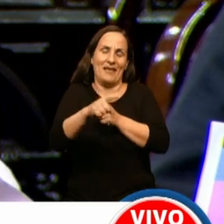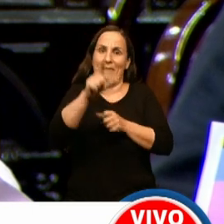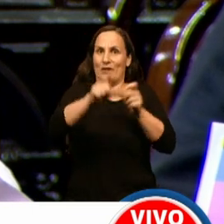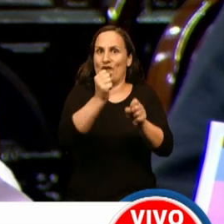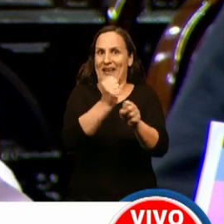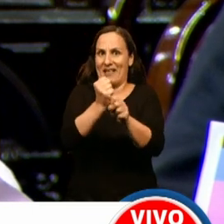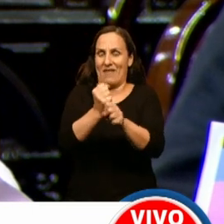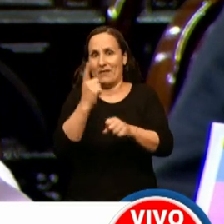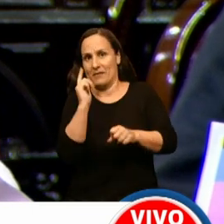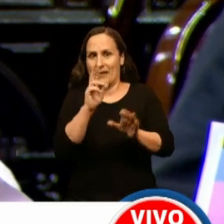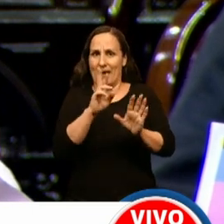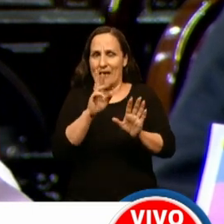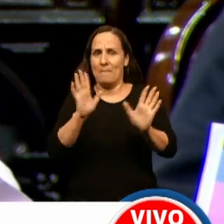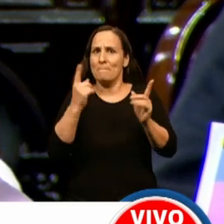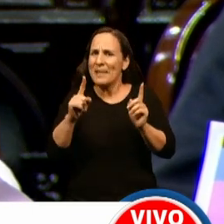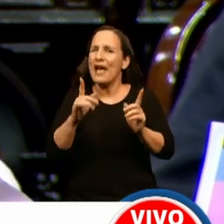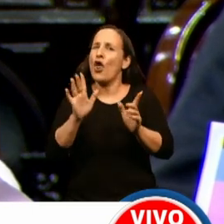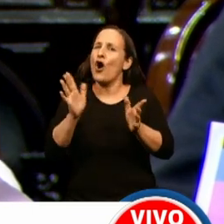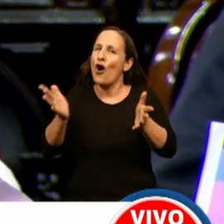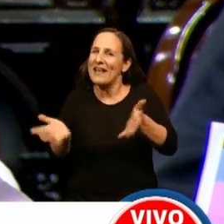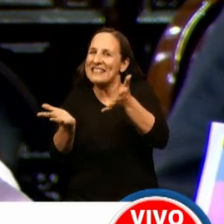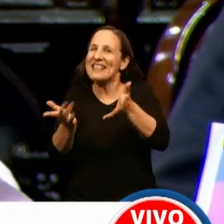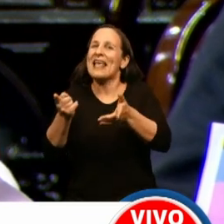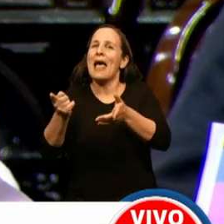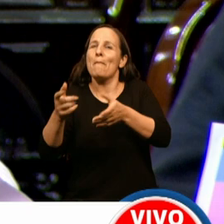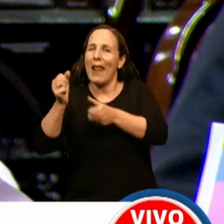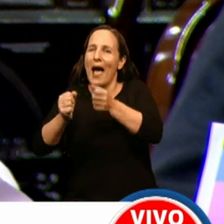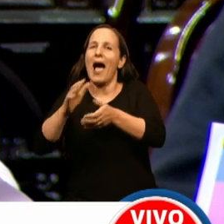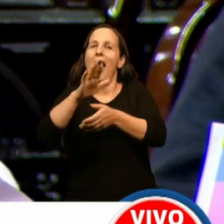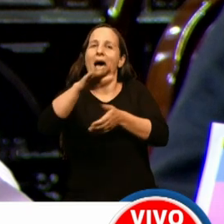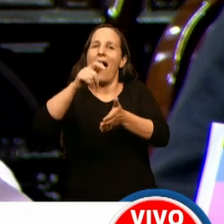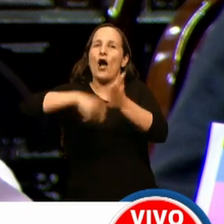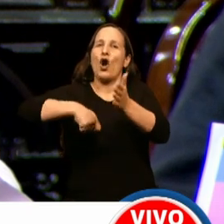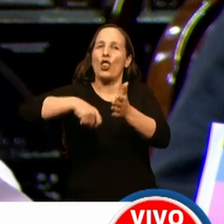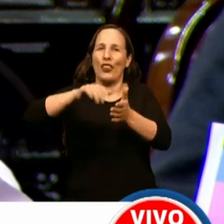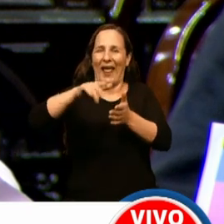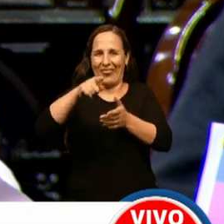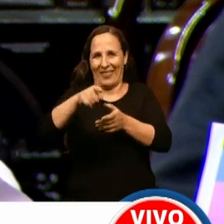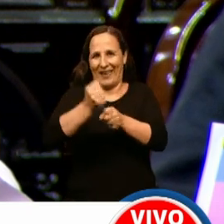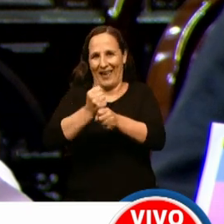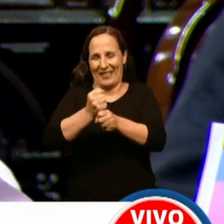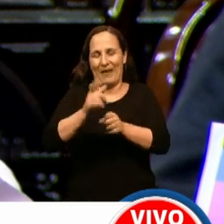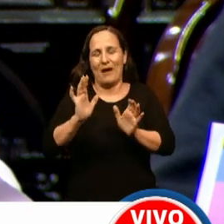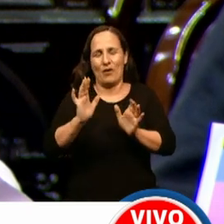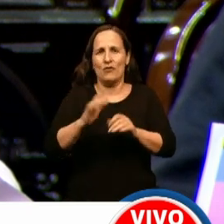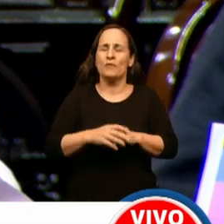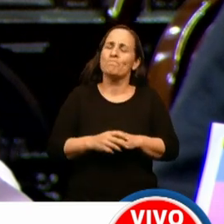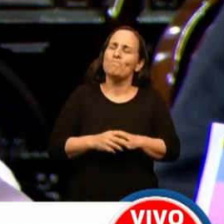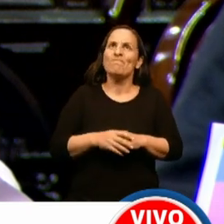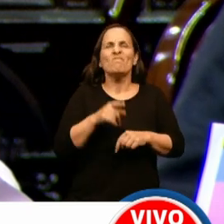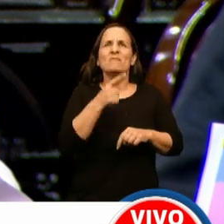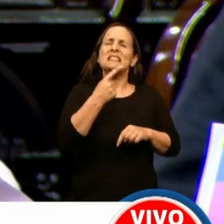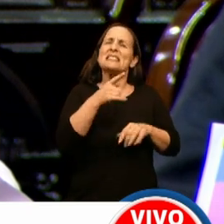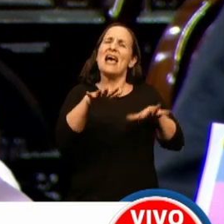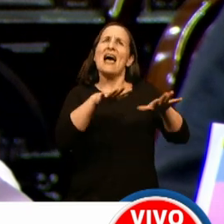pero en definitiva sirve de incentivo para la contratación y ella me decía más que medidas de acción